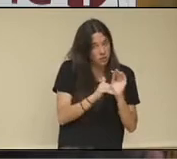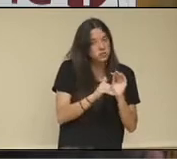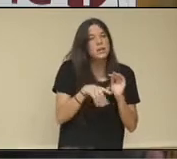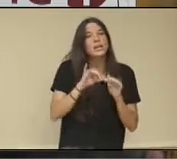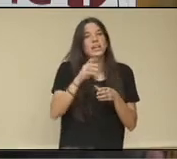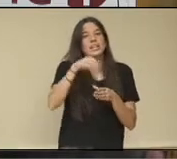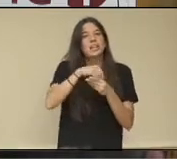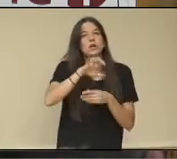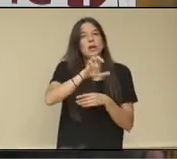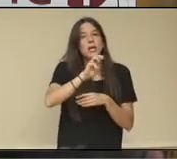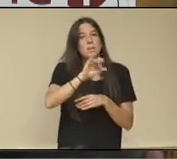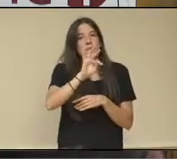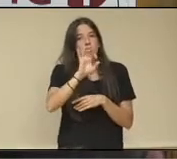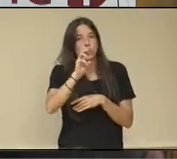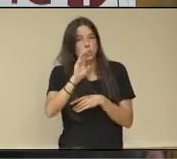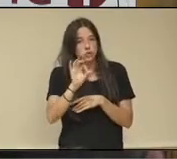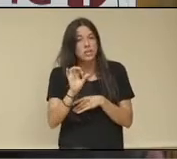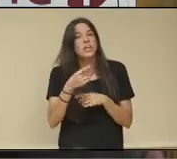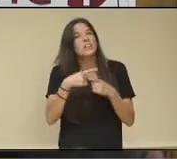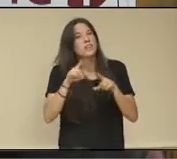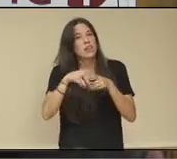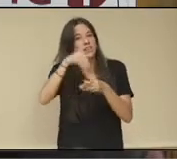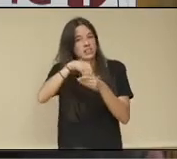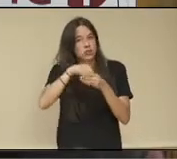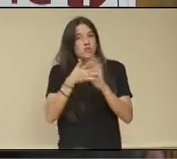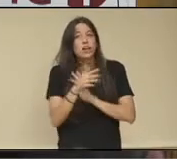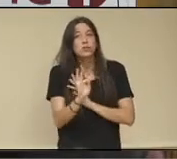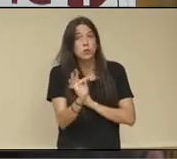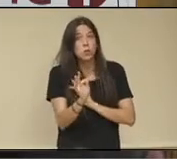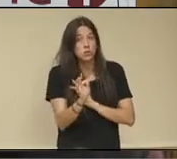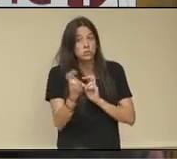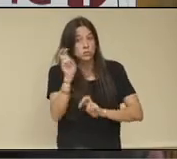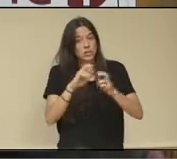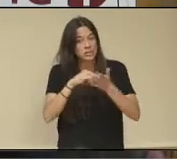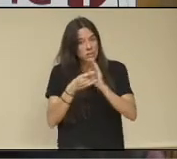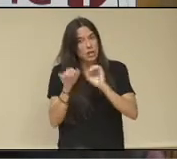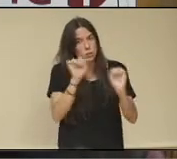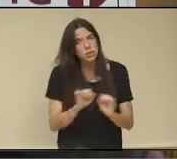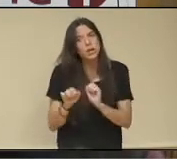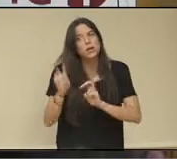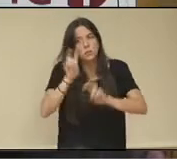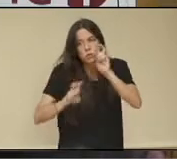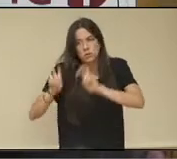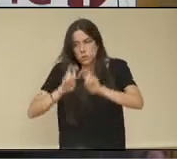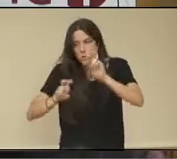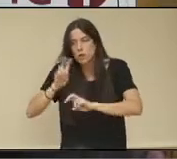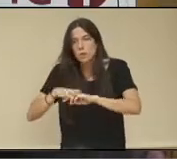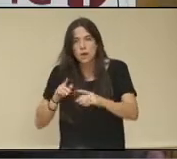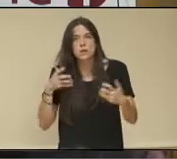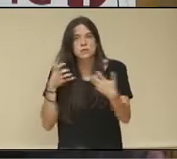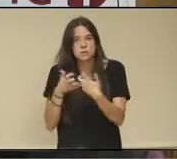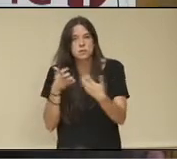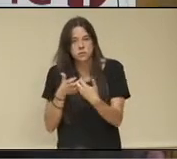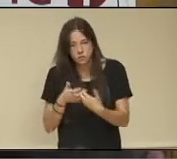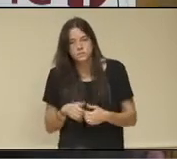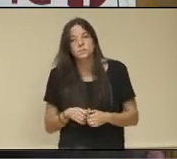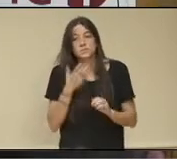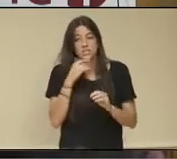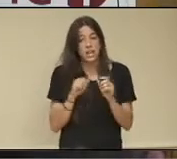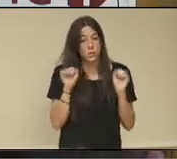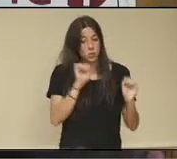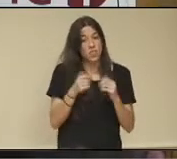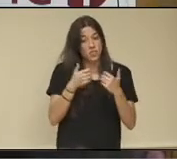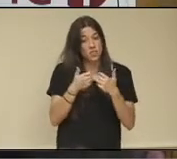epítopos diferentes. ¿Qué quiere decir? Que tuberculosis busca al sistema inmune, cuando ella lo desea, cuando la inmunidad disminuye, y lo que hace